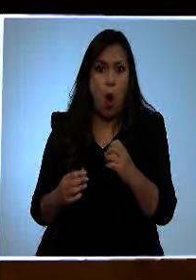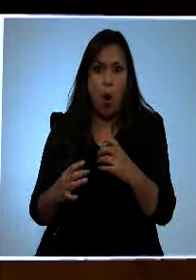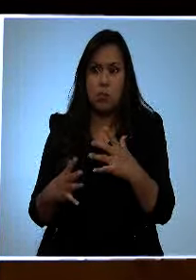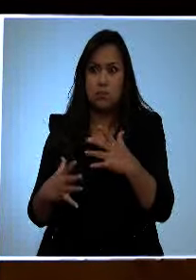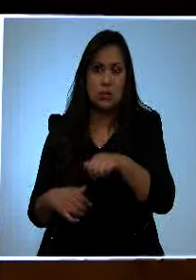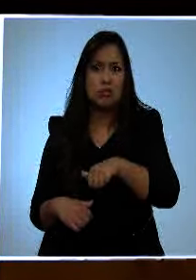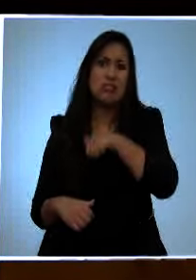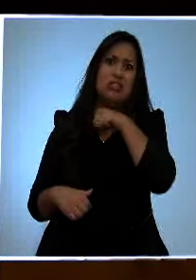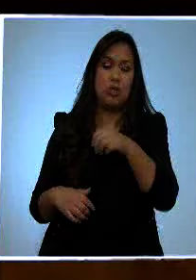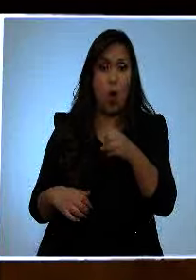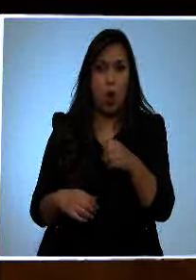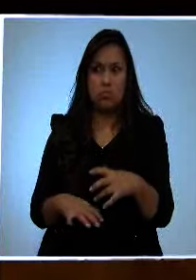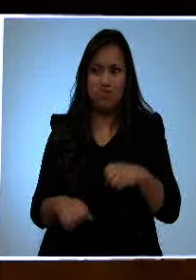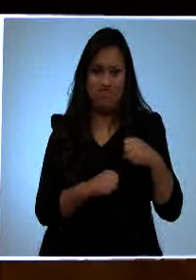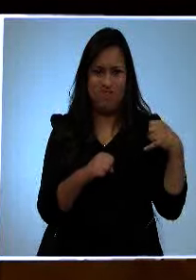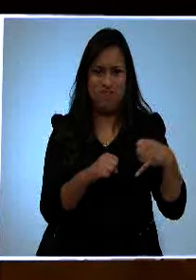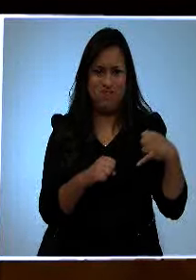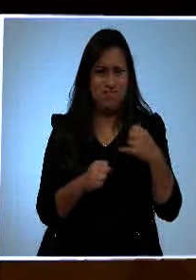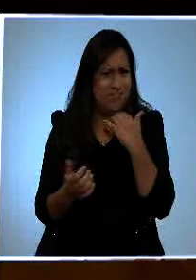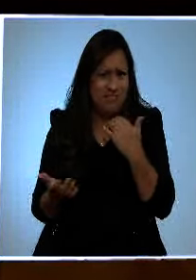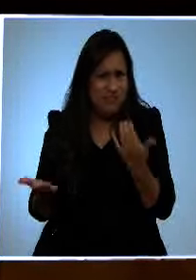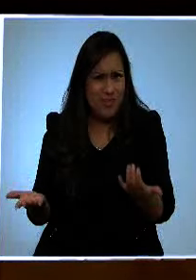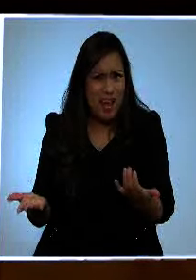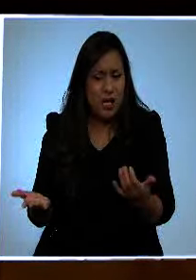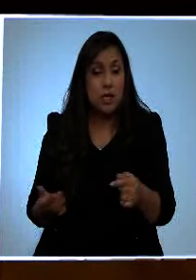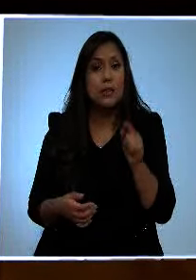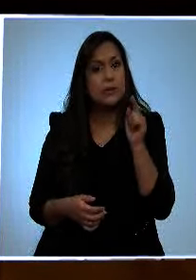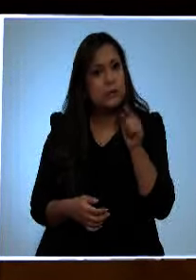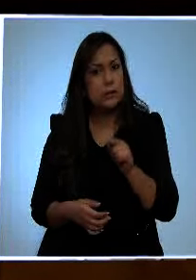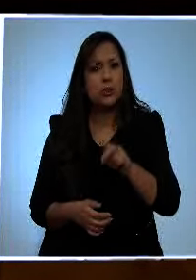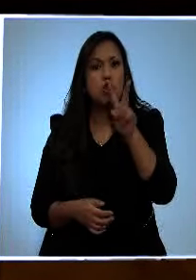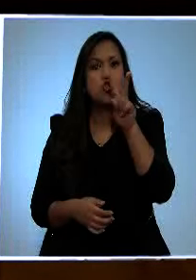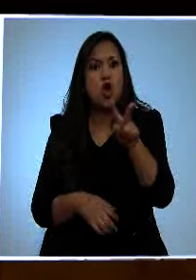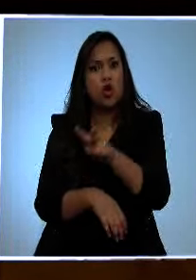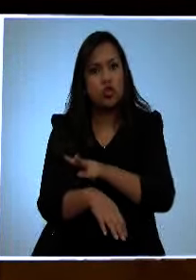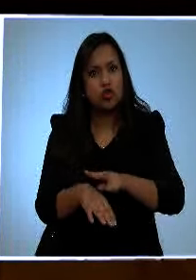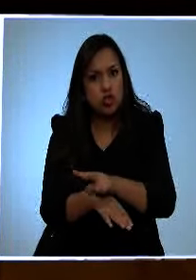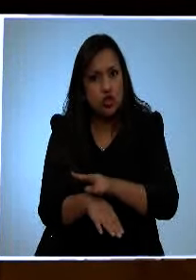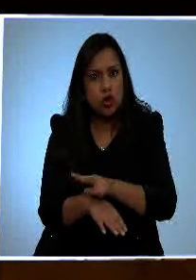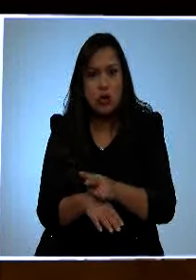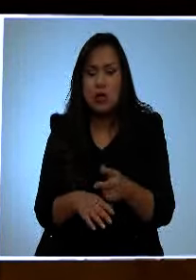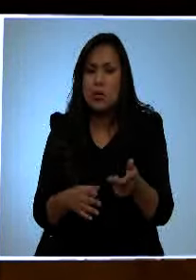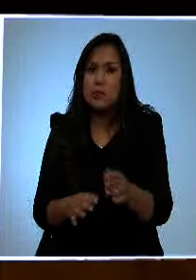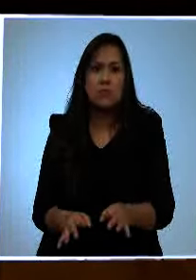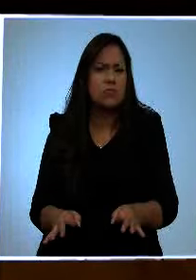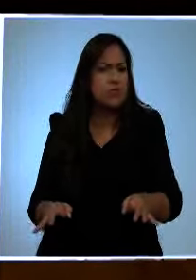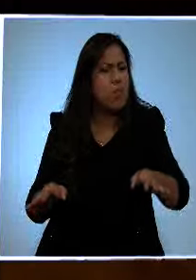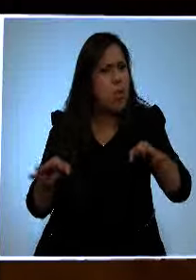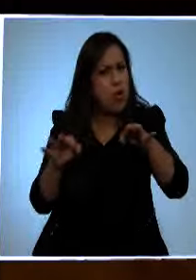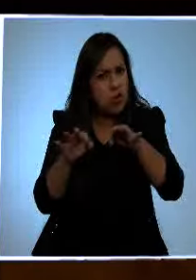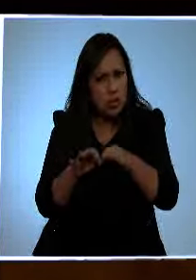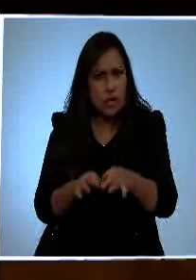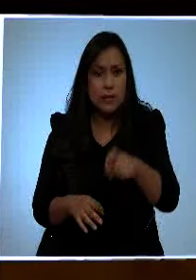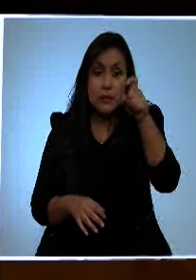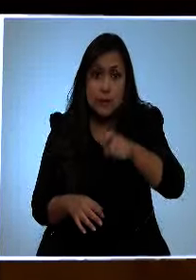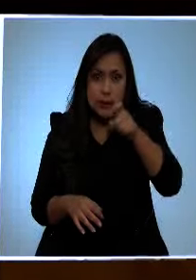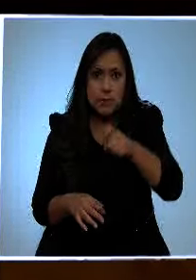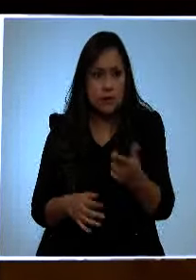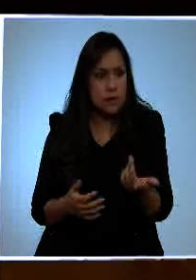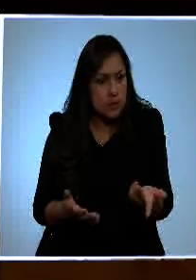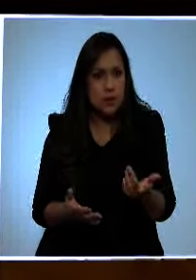quizás fue abusada sexualmente son vitales las dos primeras horas para recoger indicios para tener muestras para saber